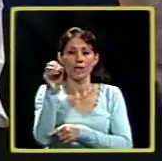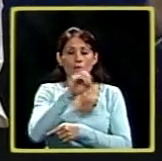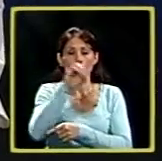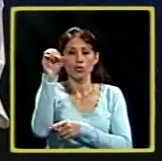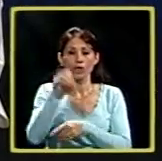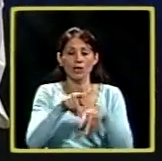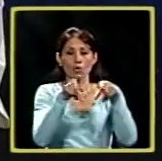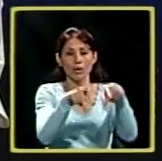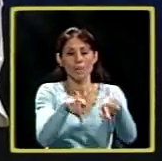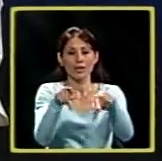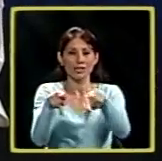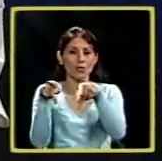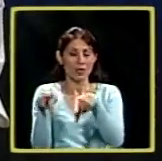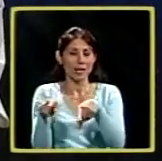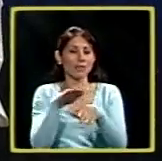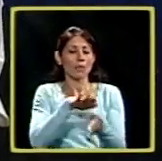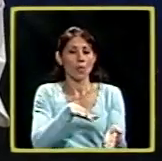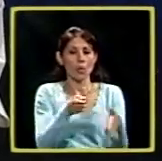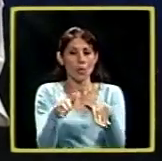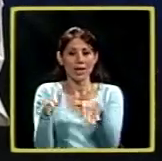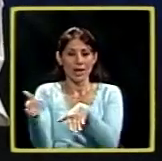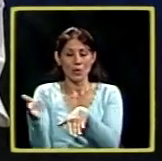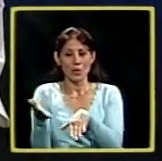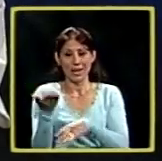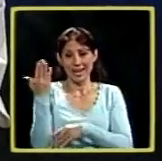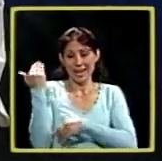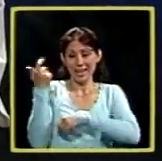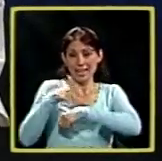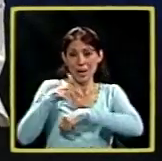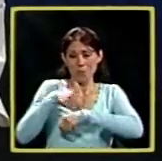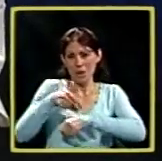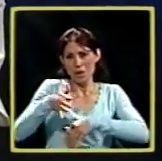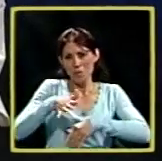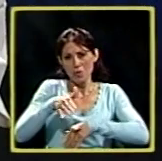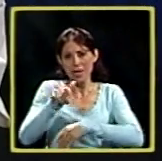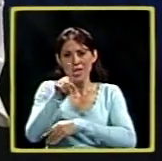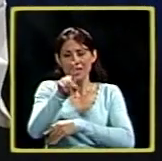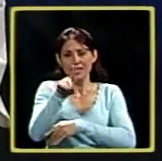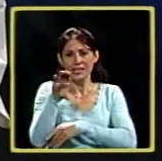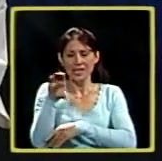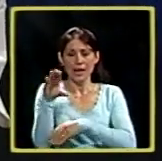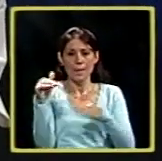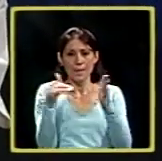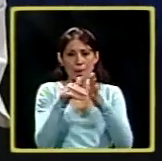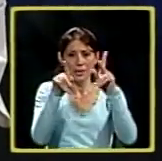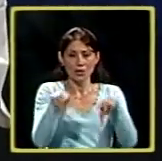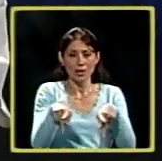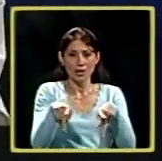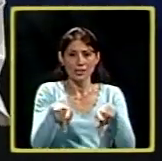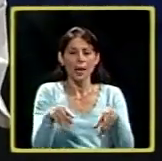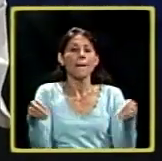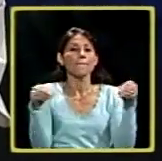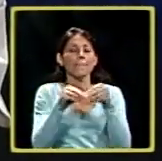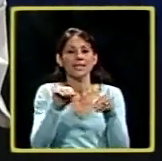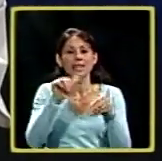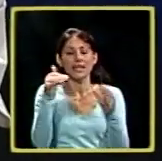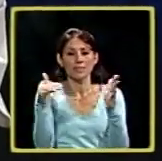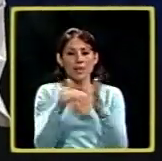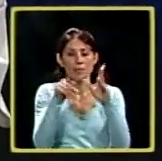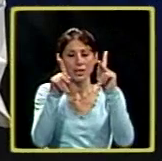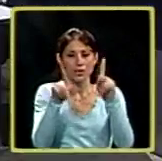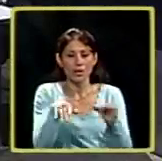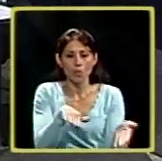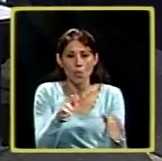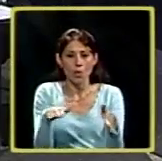que en esa época era poco más de 100,000 habitantes, murieron más de 10,000 personas por la epidemia de cólera que hubo